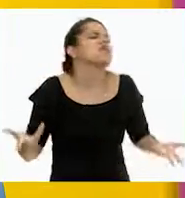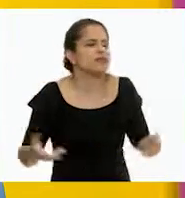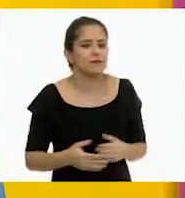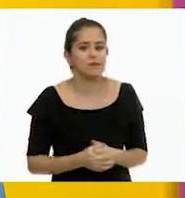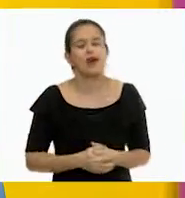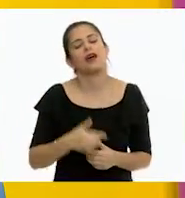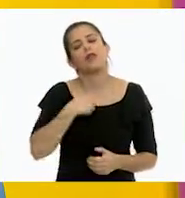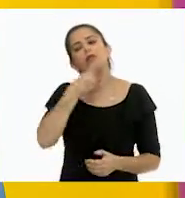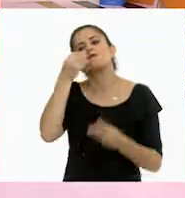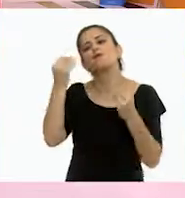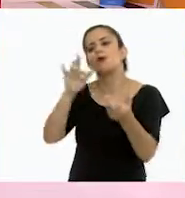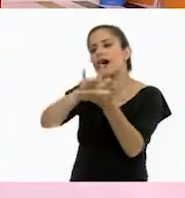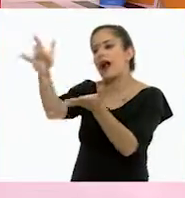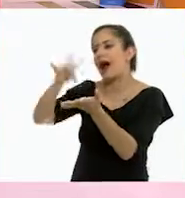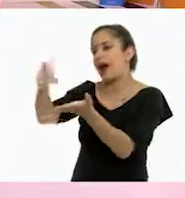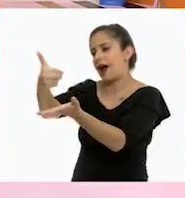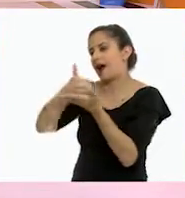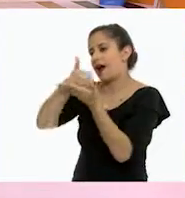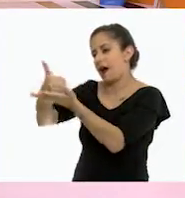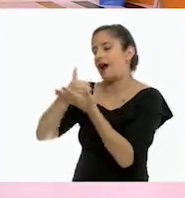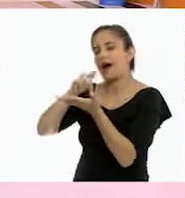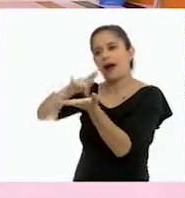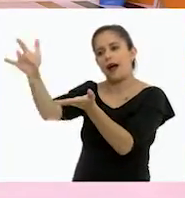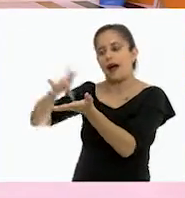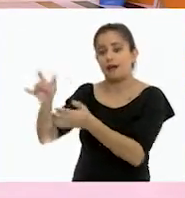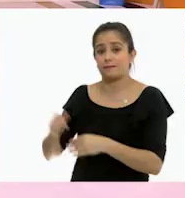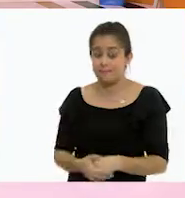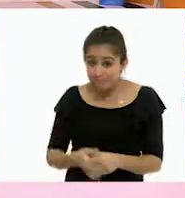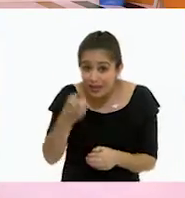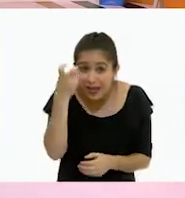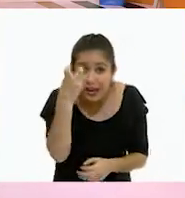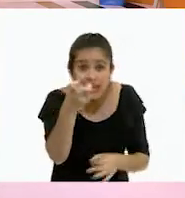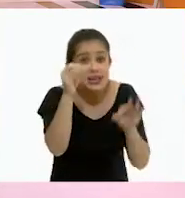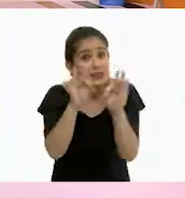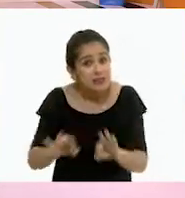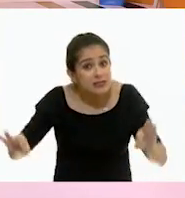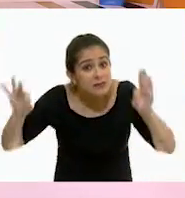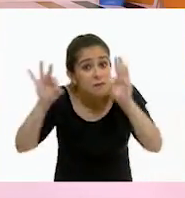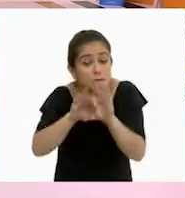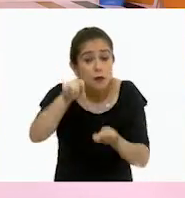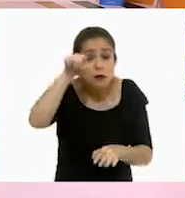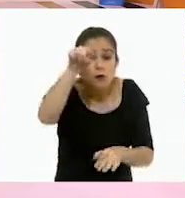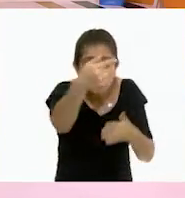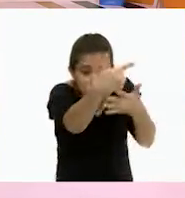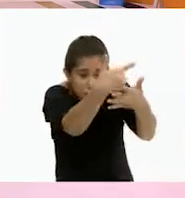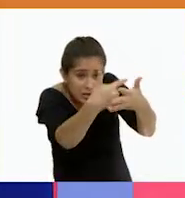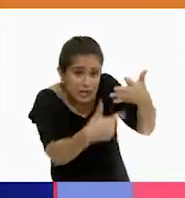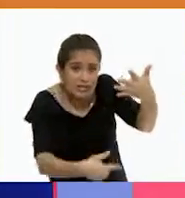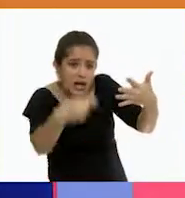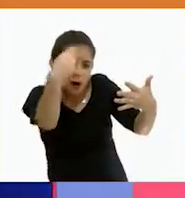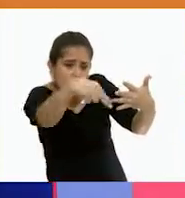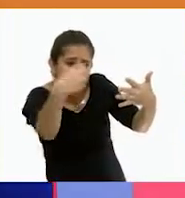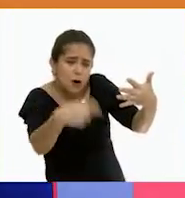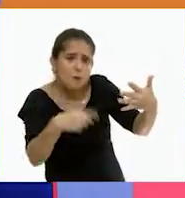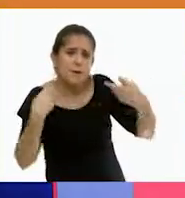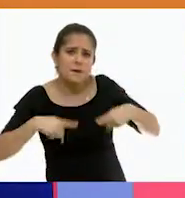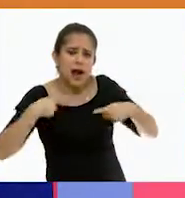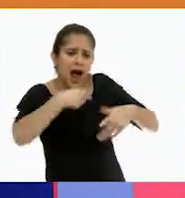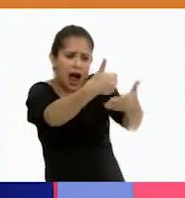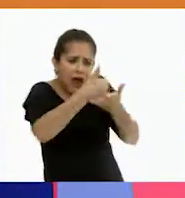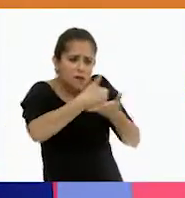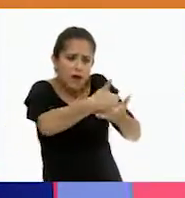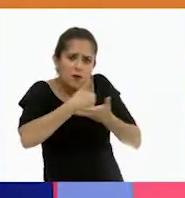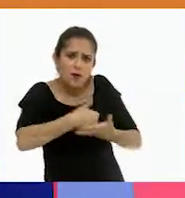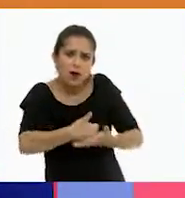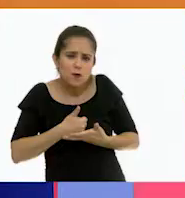ayudarme. Claro que sí. Es muy importante que hagamos nuestra lista para que descubramos, porque a lo mejor no lo